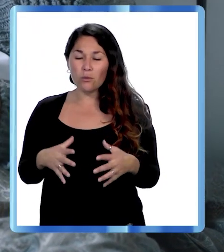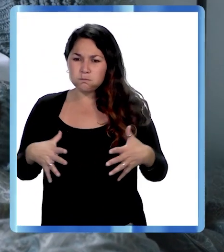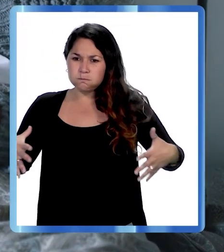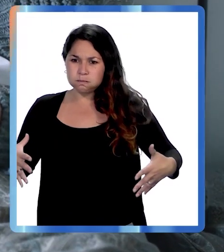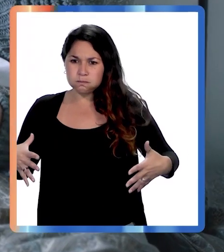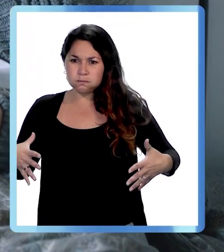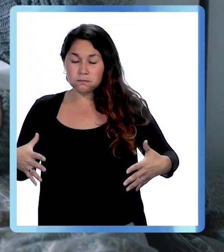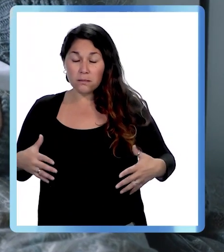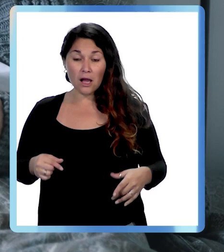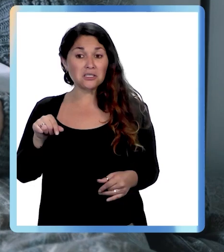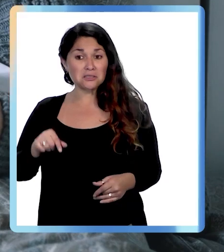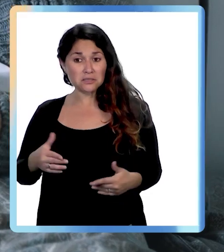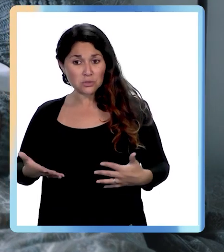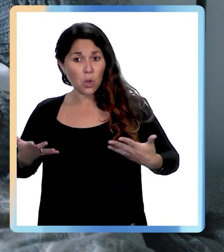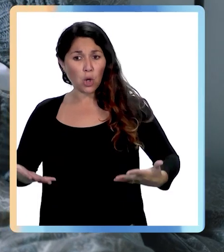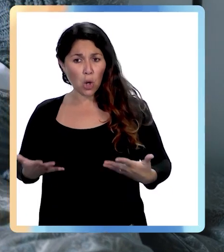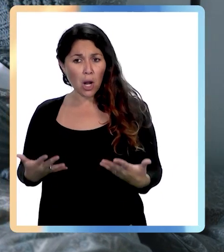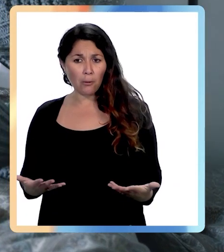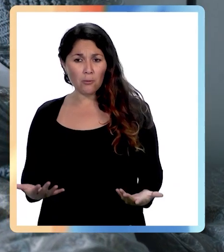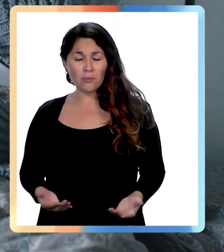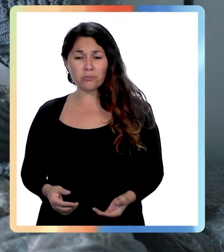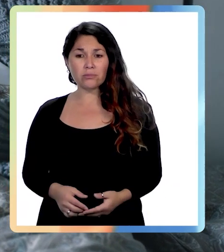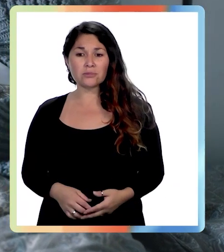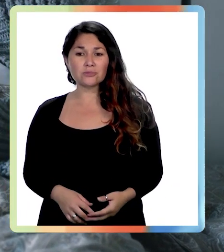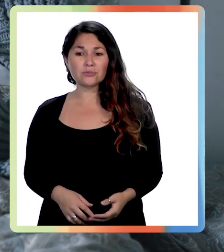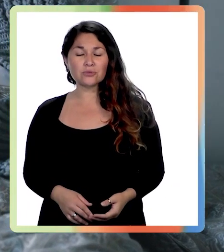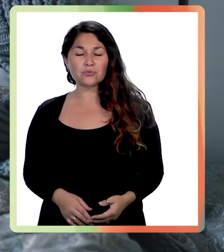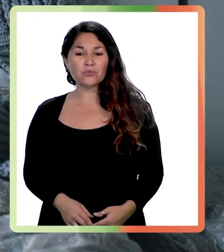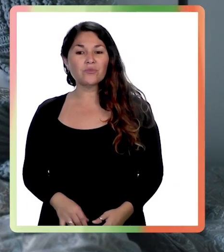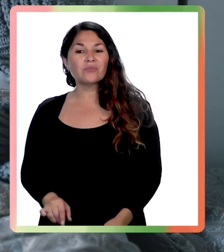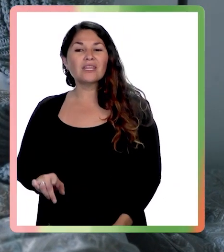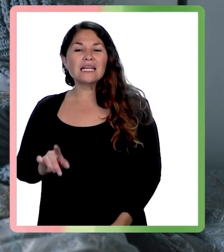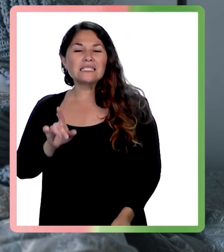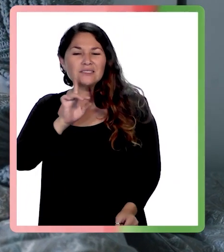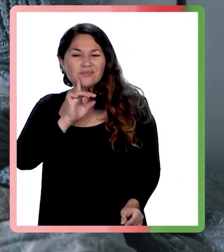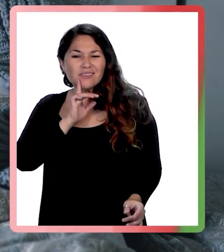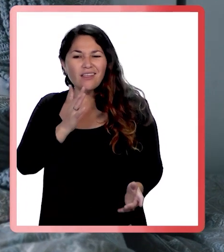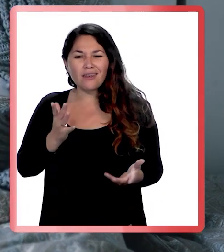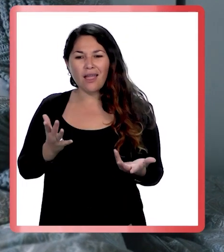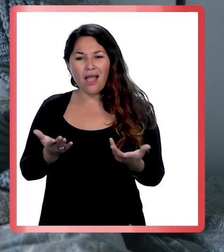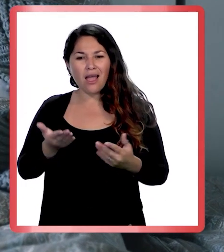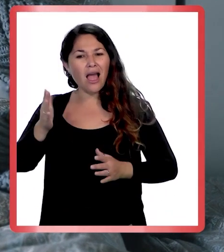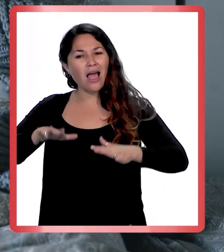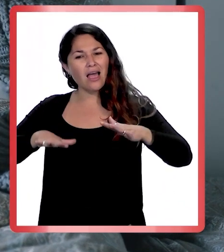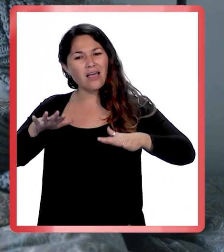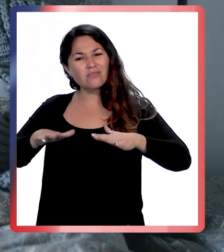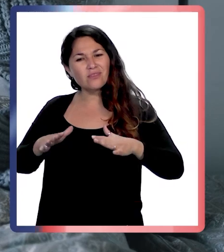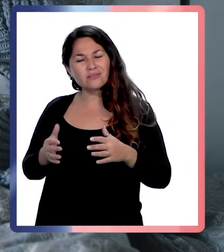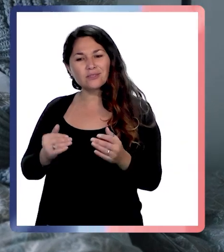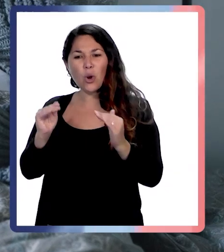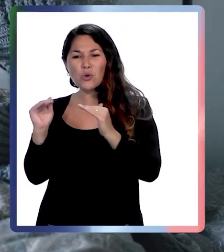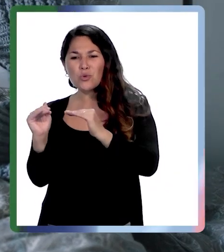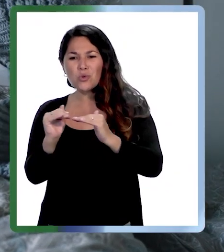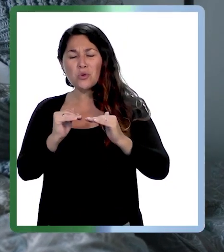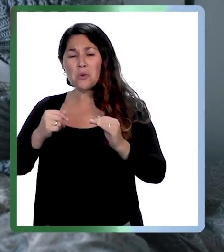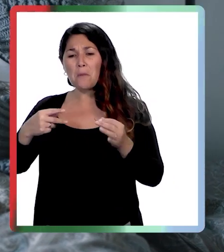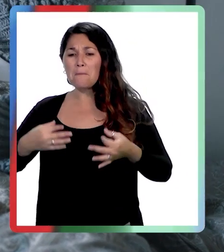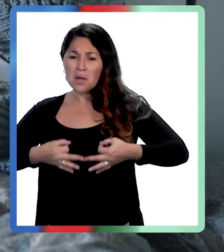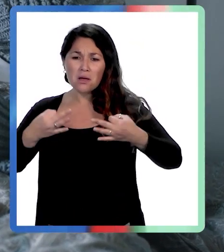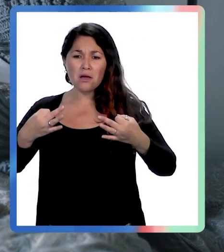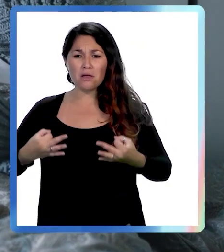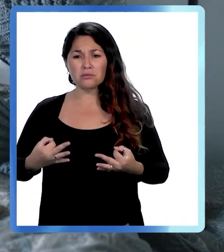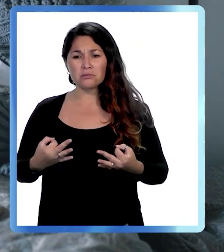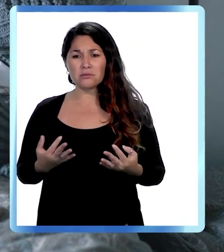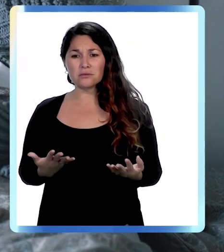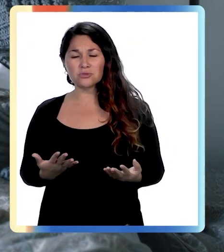la obesidad, el sobrepeso y la obesidad, que en el fondo se tiende o se tendió en alguna época a normalizar como un aspecto que no